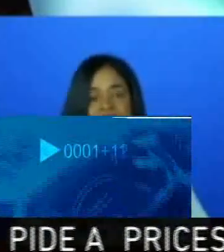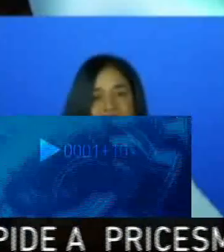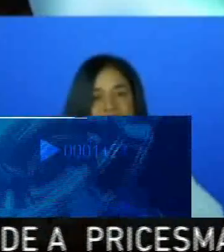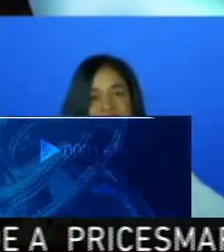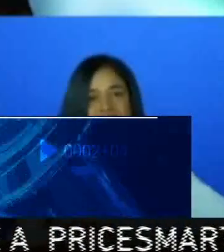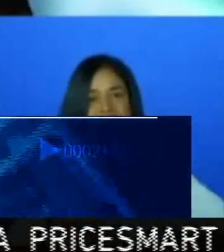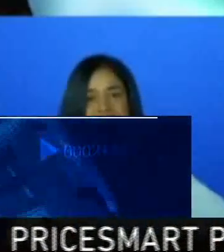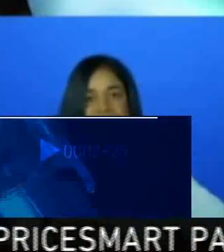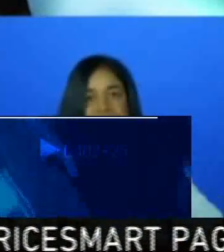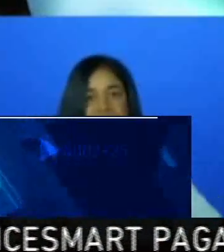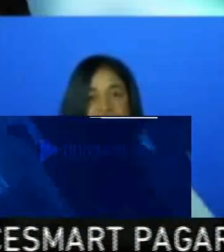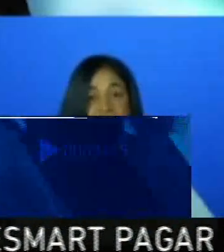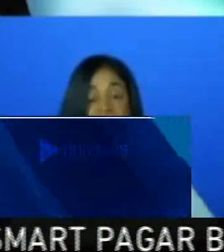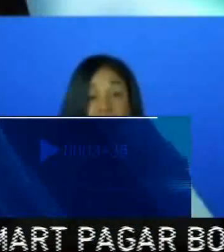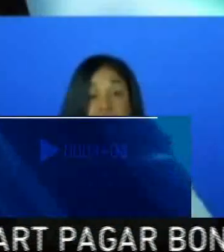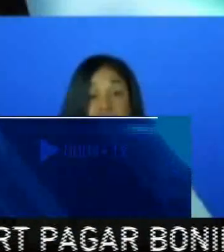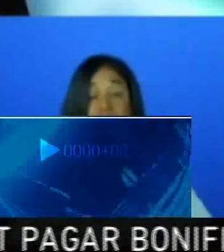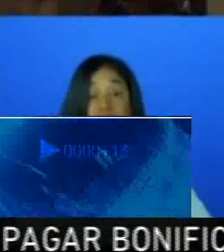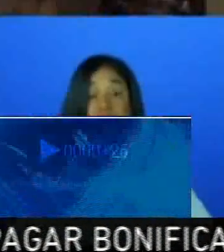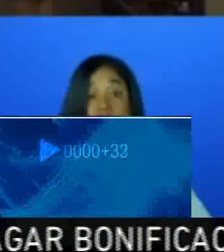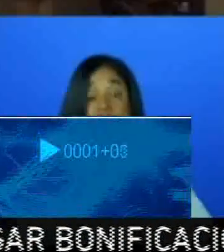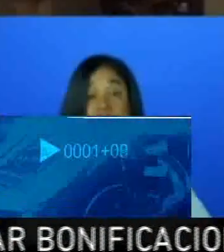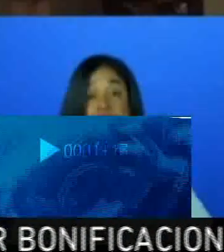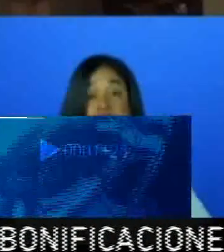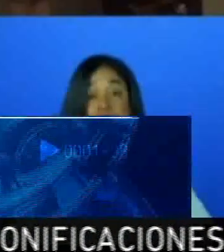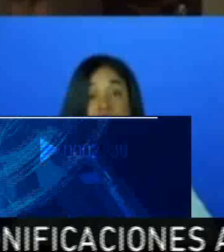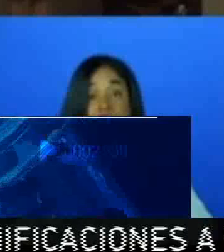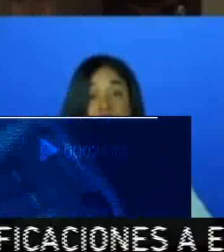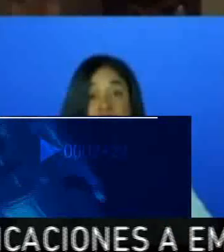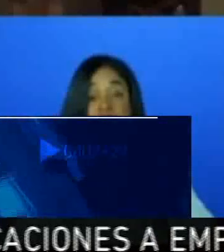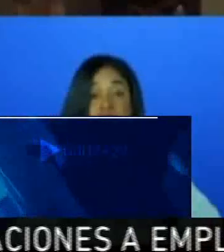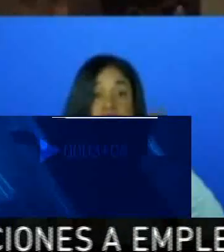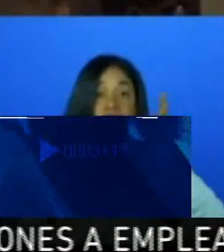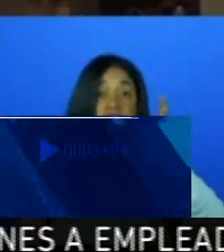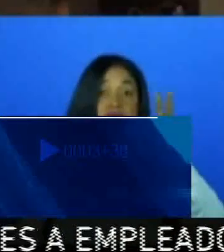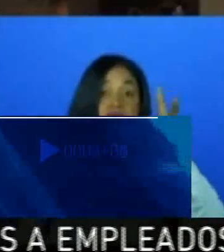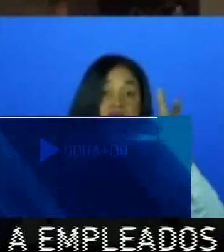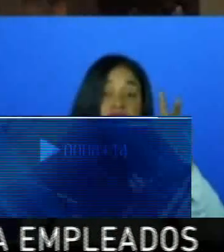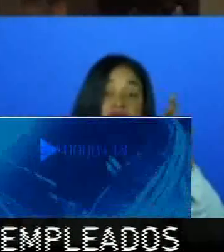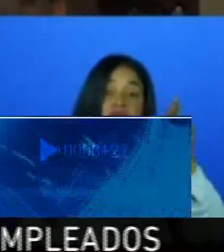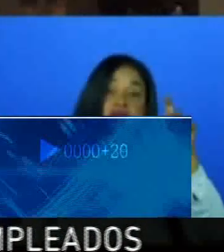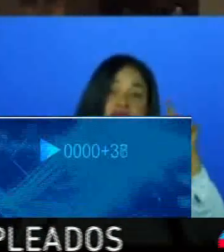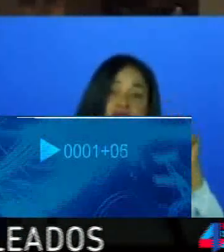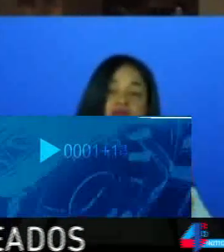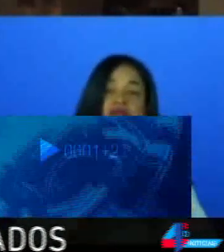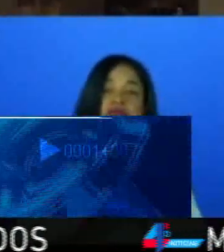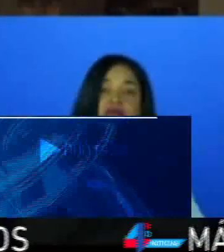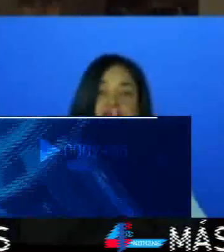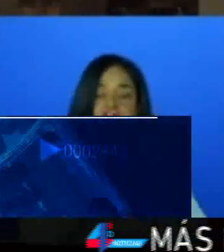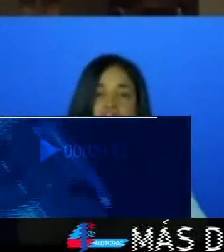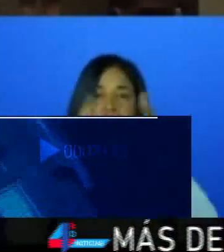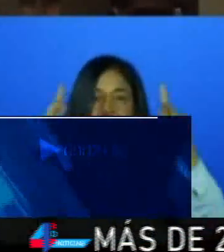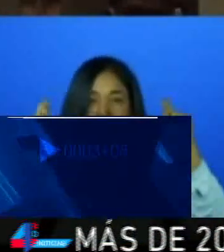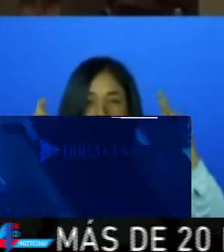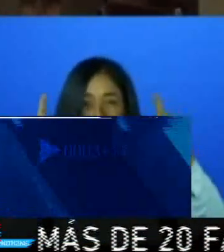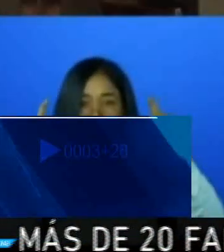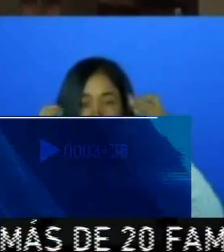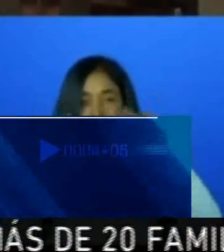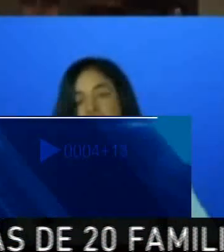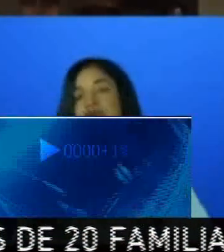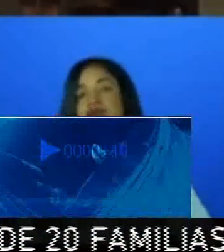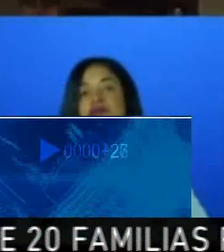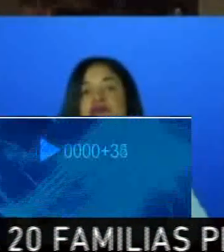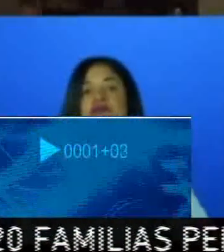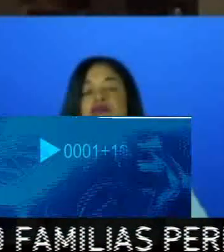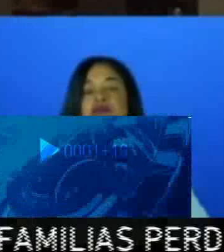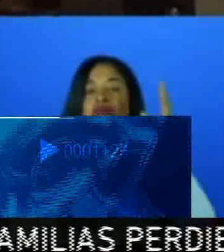que el mundo está en plena transformación y que para adaptar las estrategias de desarrollo y concluirlas con